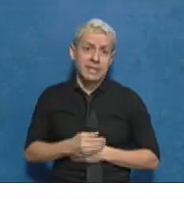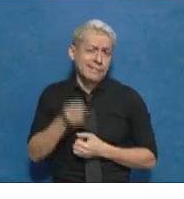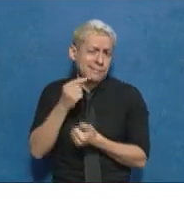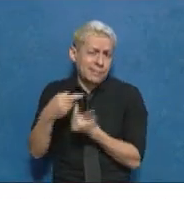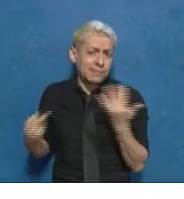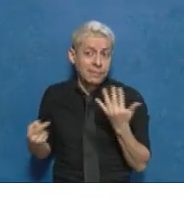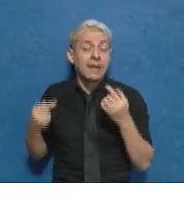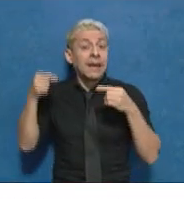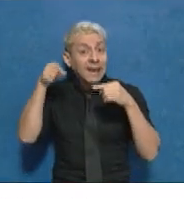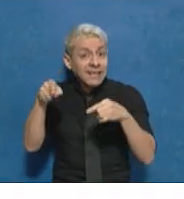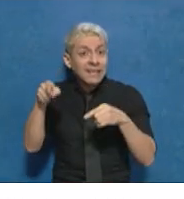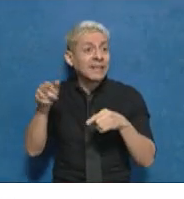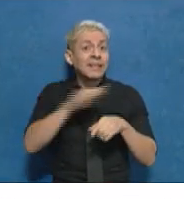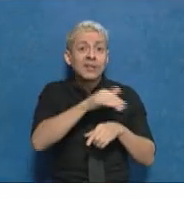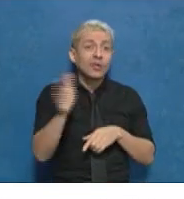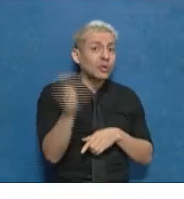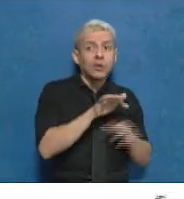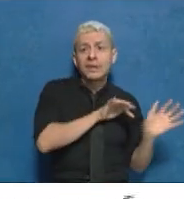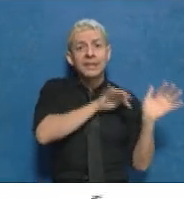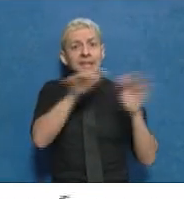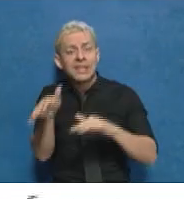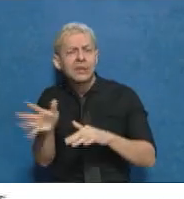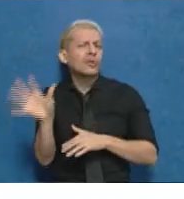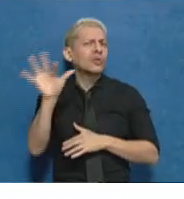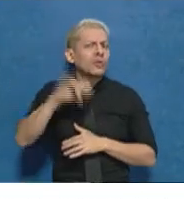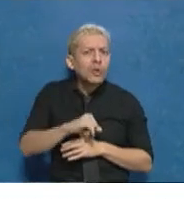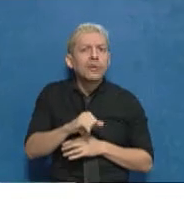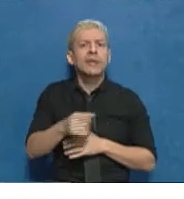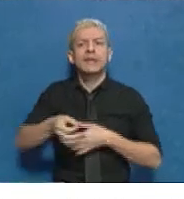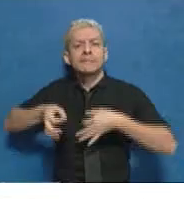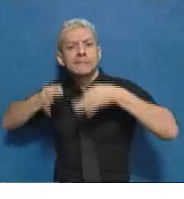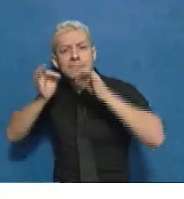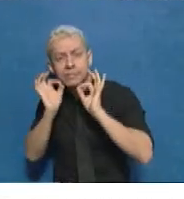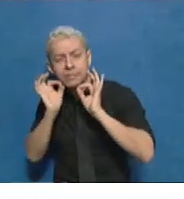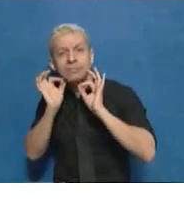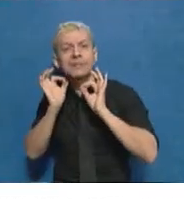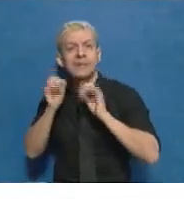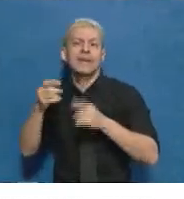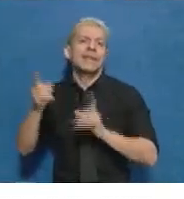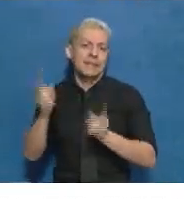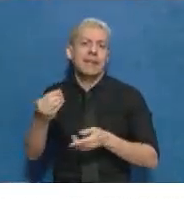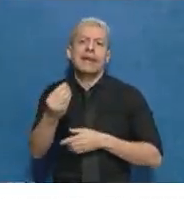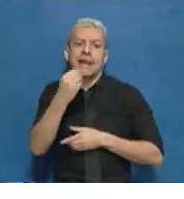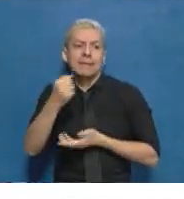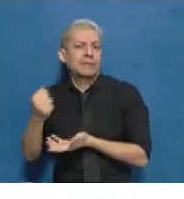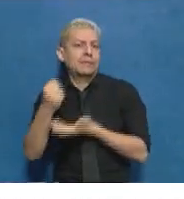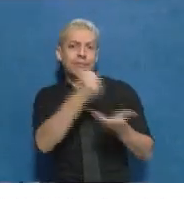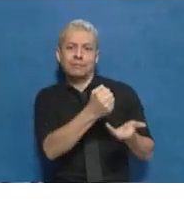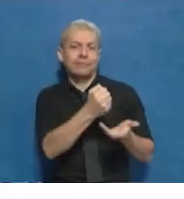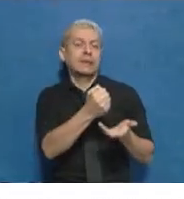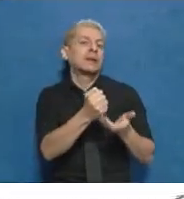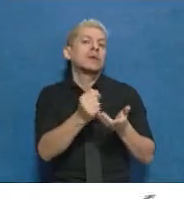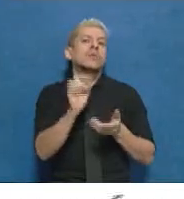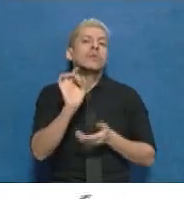Aquí todos los chicos desayunan todos los días. Y si bien se entregan los bolsones de alimento mensuales, solo